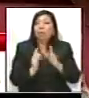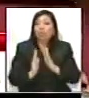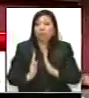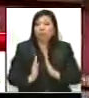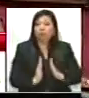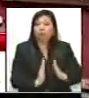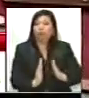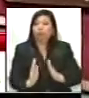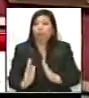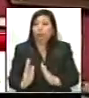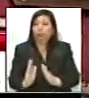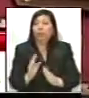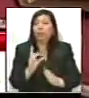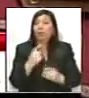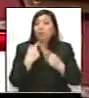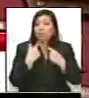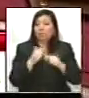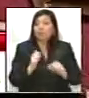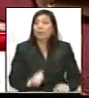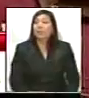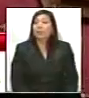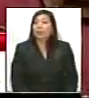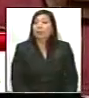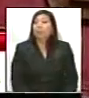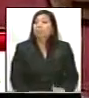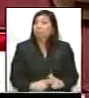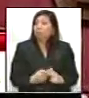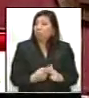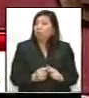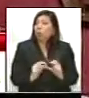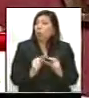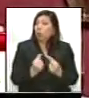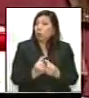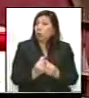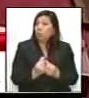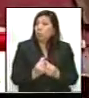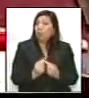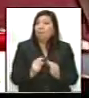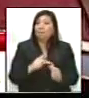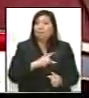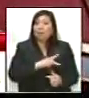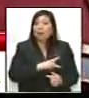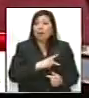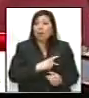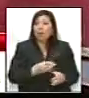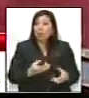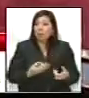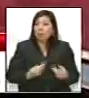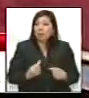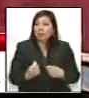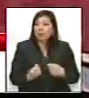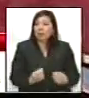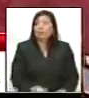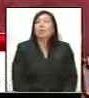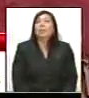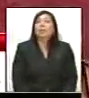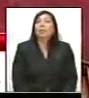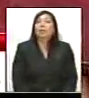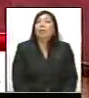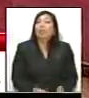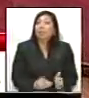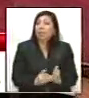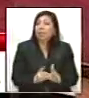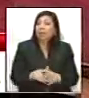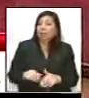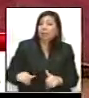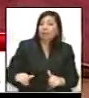turismo del gobierno regional de ica es una iniciativa del grupo parlamentario fuerza popular comisión de comercio exterior en un dictamen por